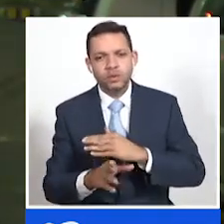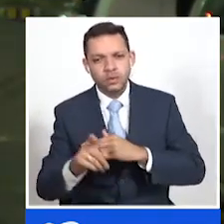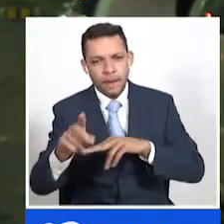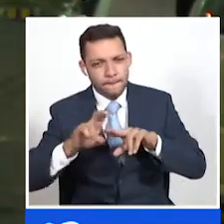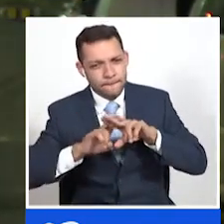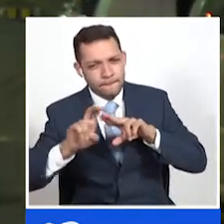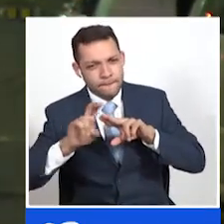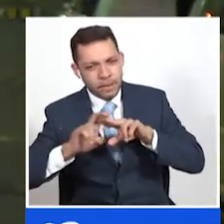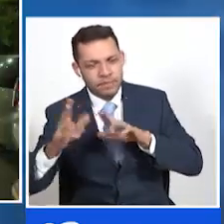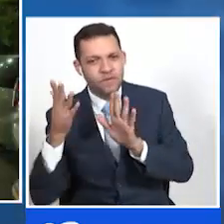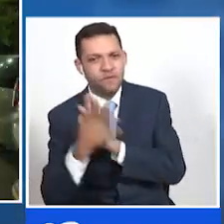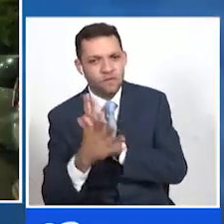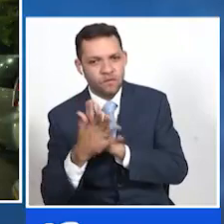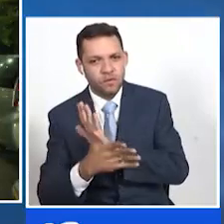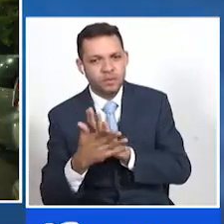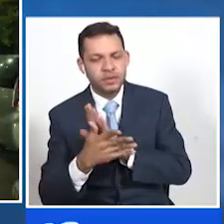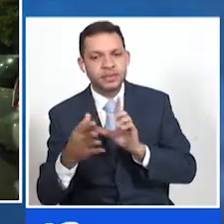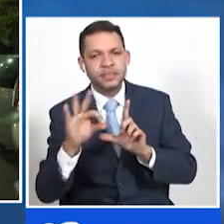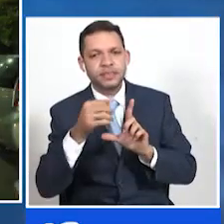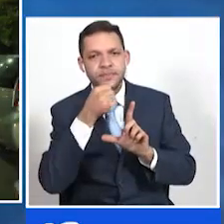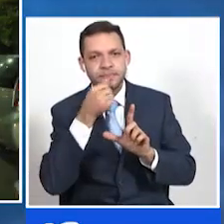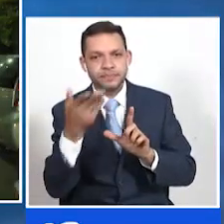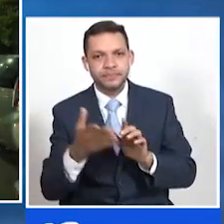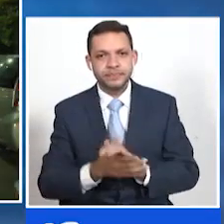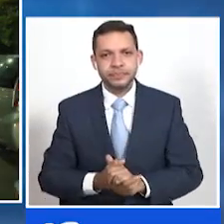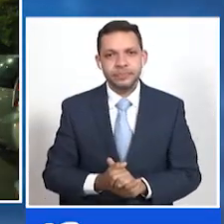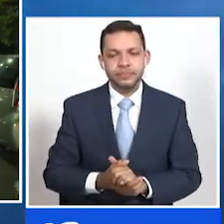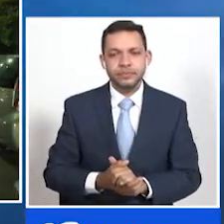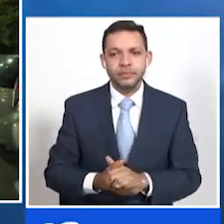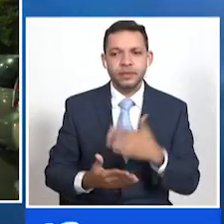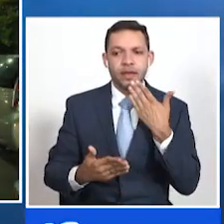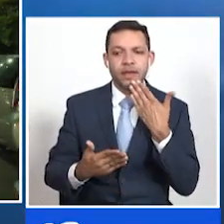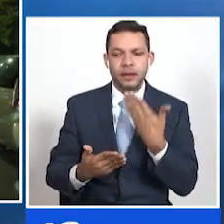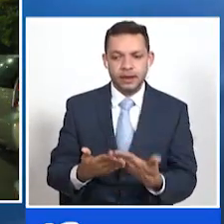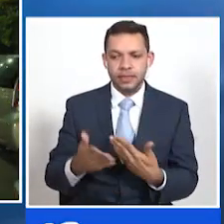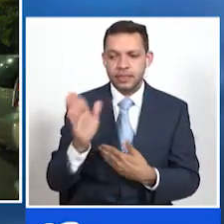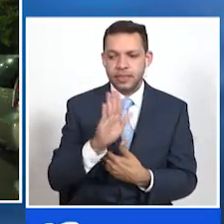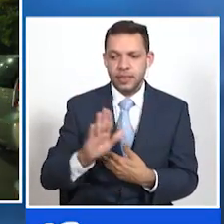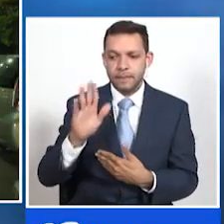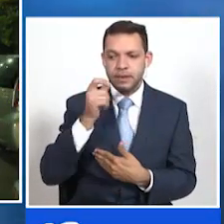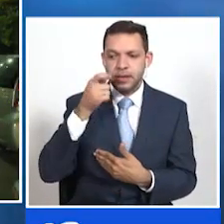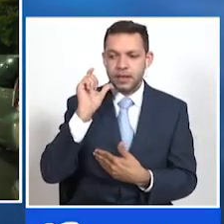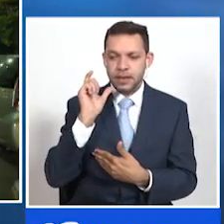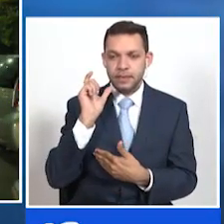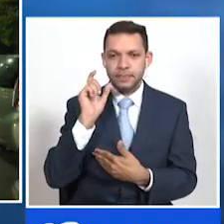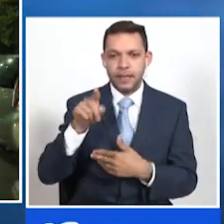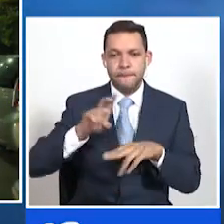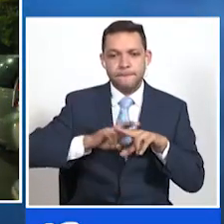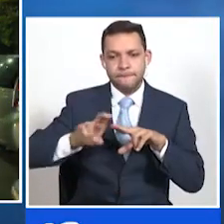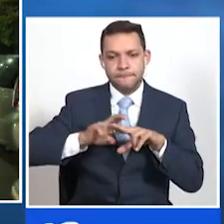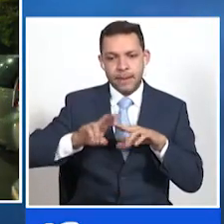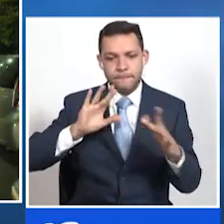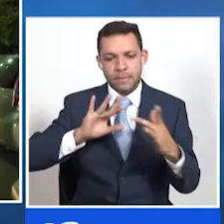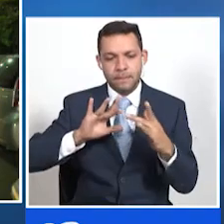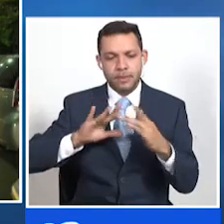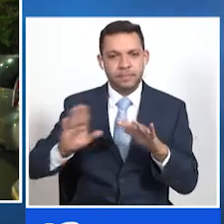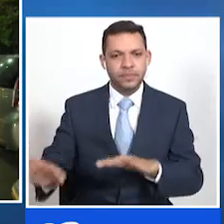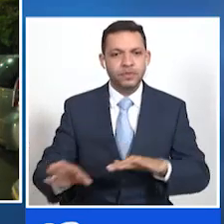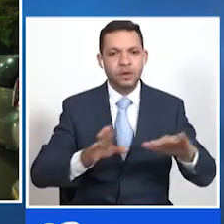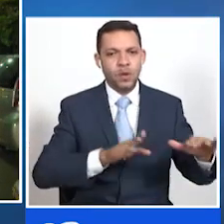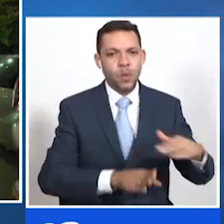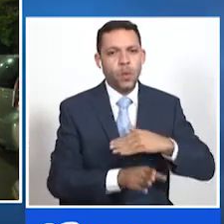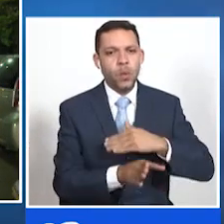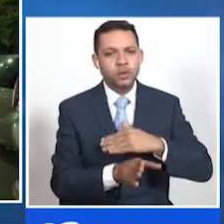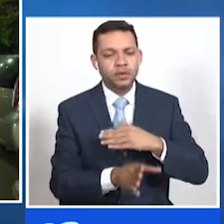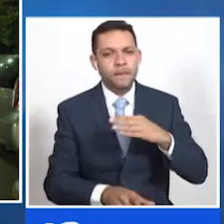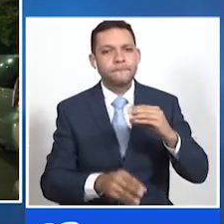usted continúe con más información desde el departamento de Manizales. Departamento de Caldas, ciudad de Manizales, mi estimado Manuel, muchas gracias. Continuamos. Durante el fin de